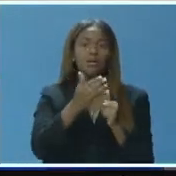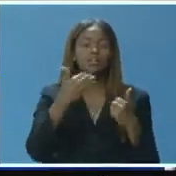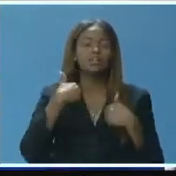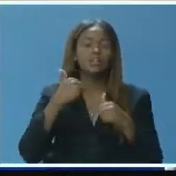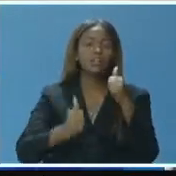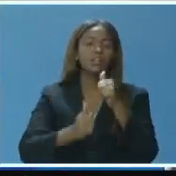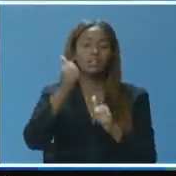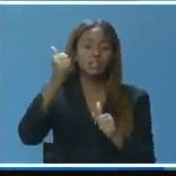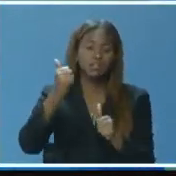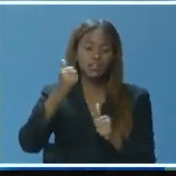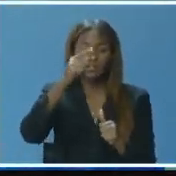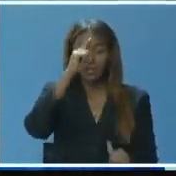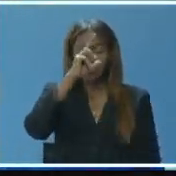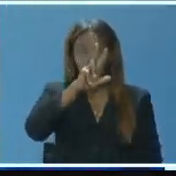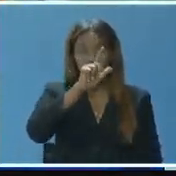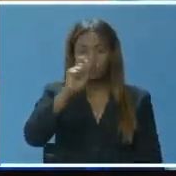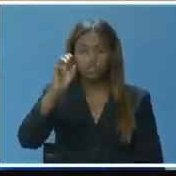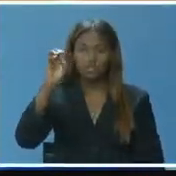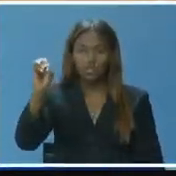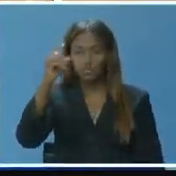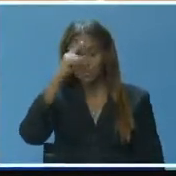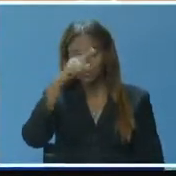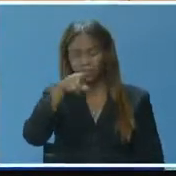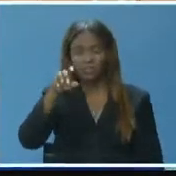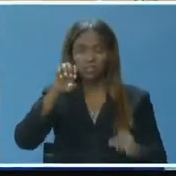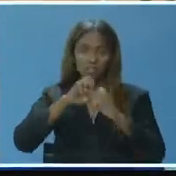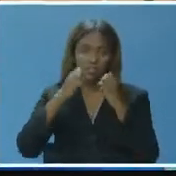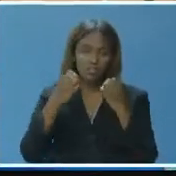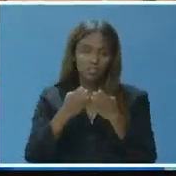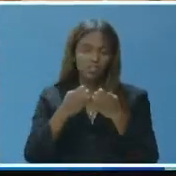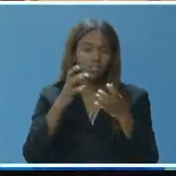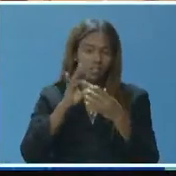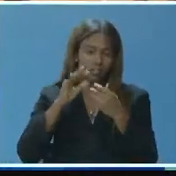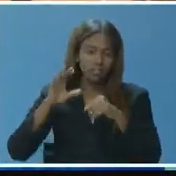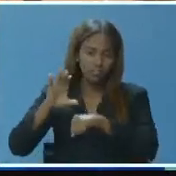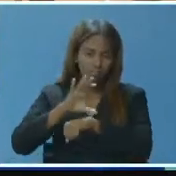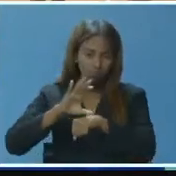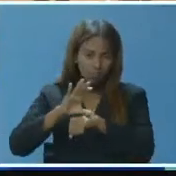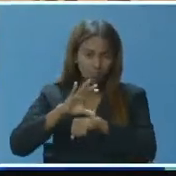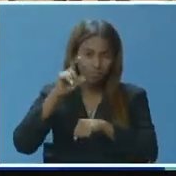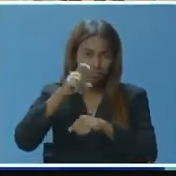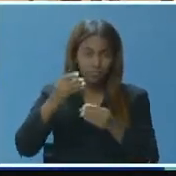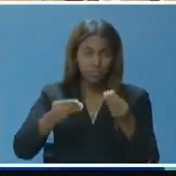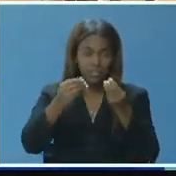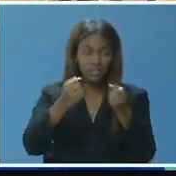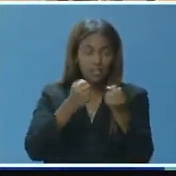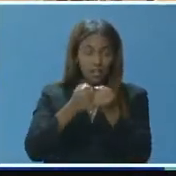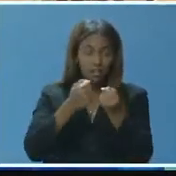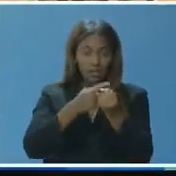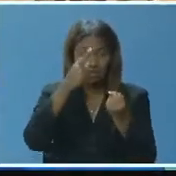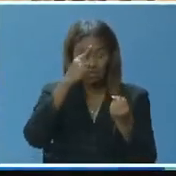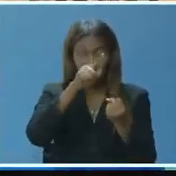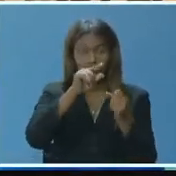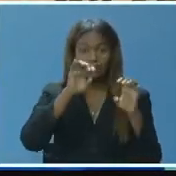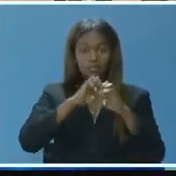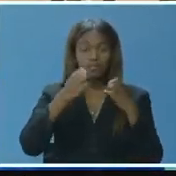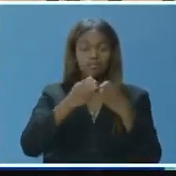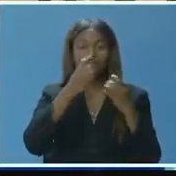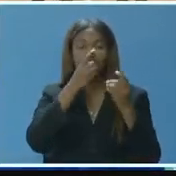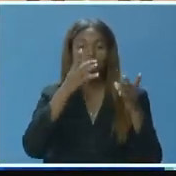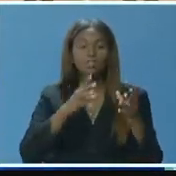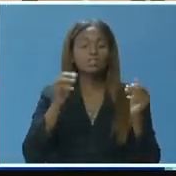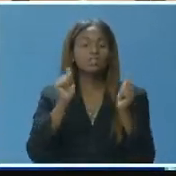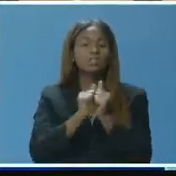victoria fácil, 3-0, ante la selección de Cuba. Hay que darle apoyo a esta selección dominicana, sobre